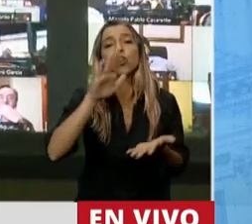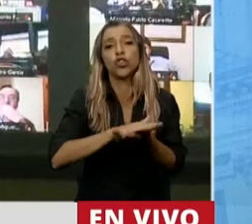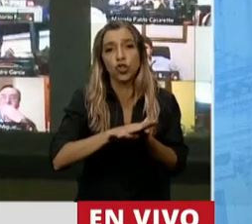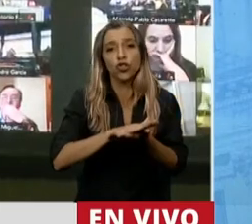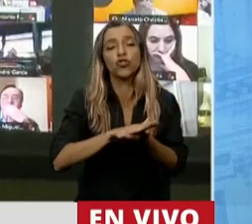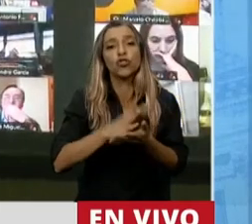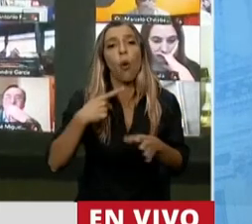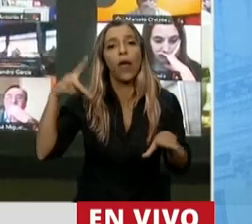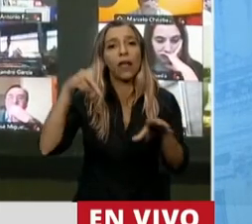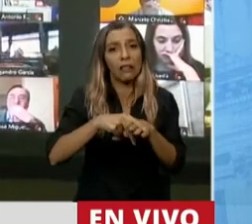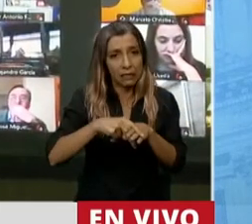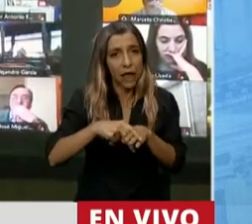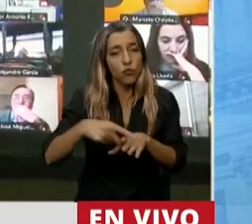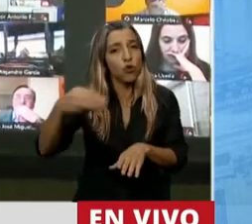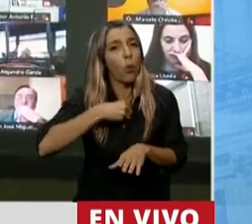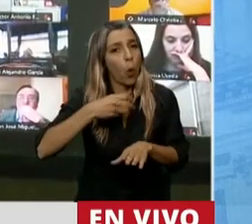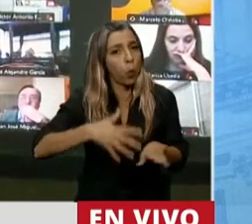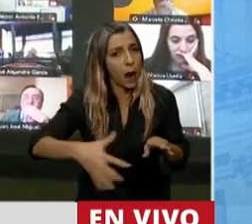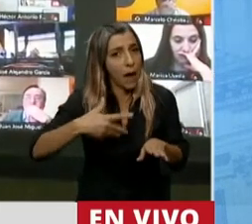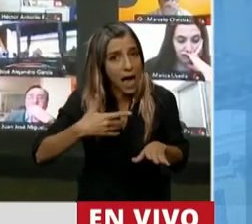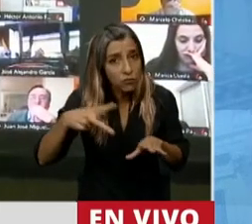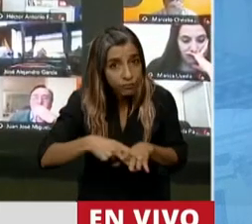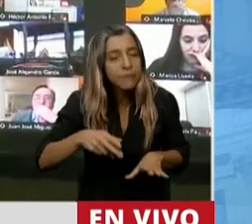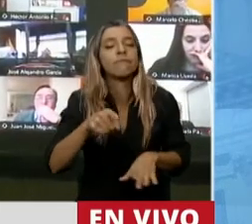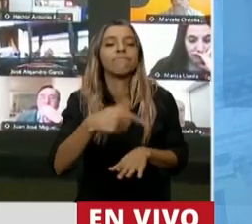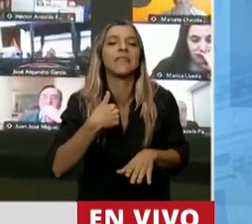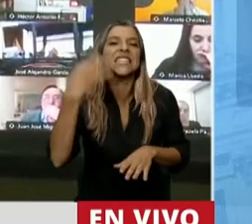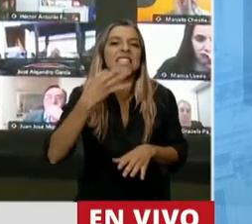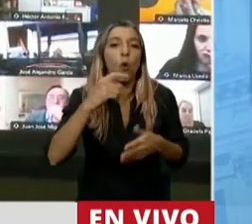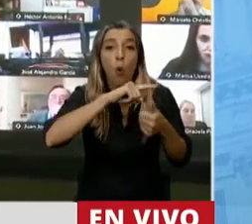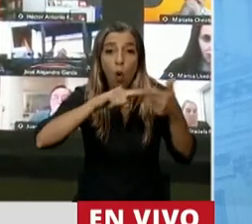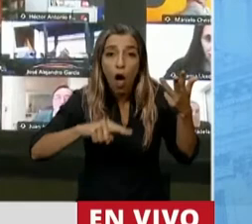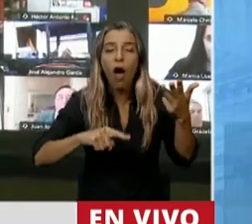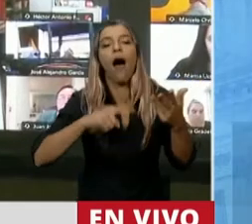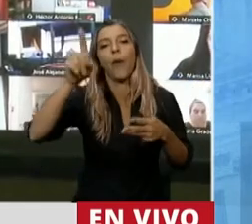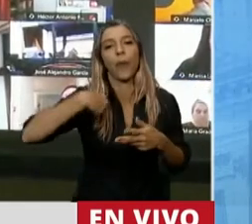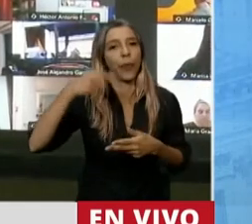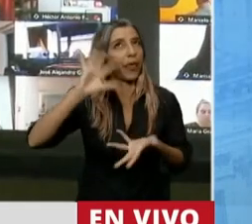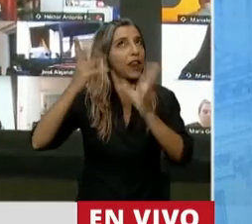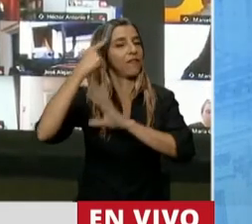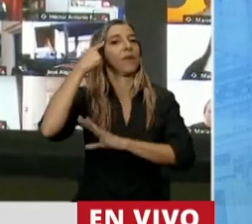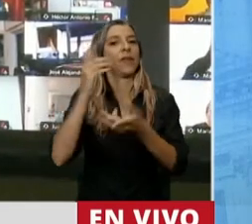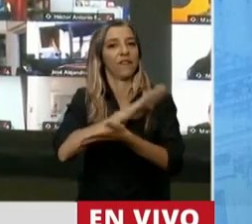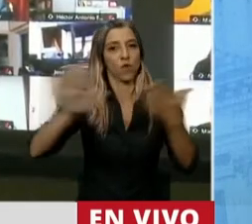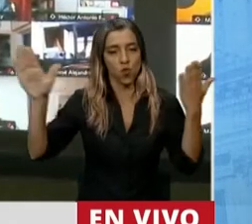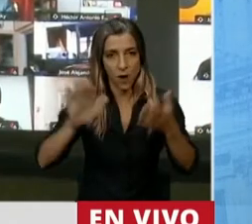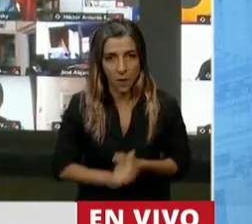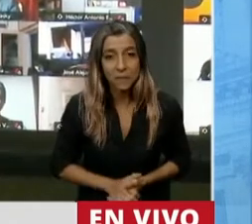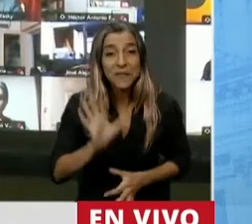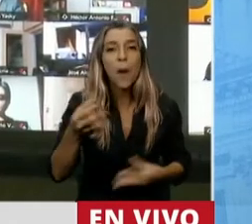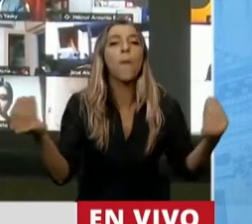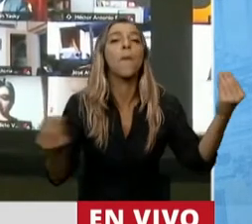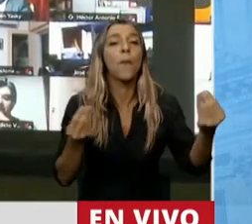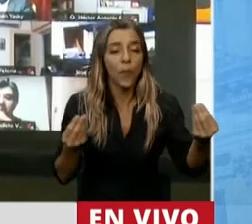del embarazo. Estaremos asumiendo poder crear nuevos paradigmas. ¿Y sabe por qué? Porque lo vamos a hacer con la valentía